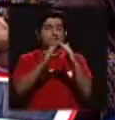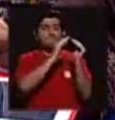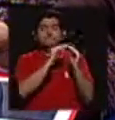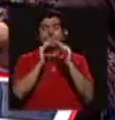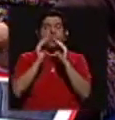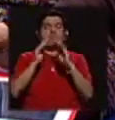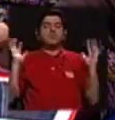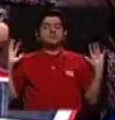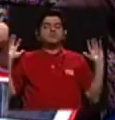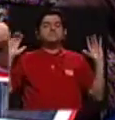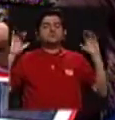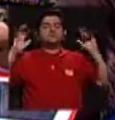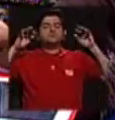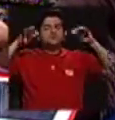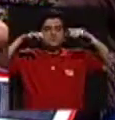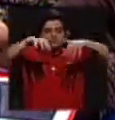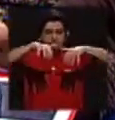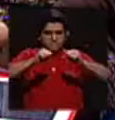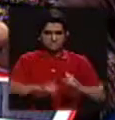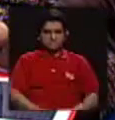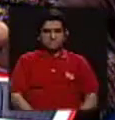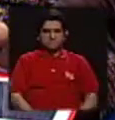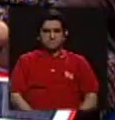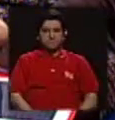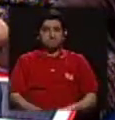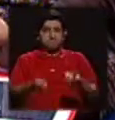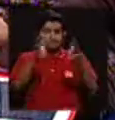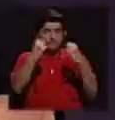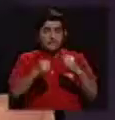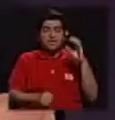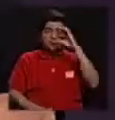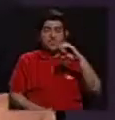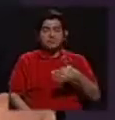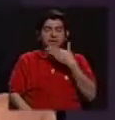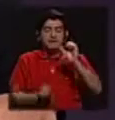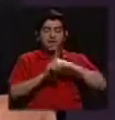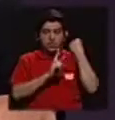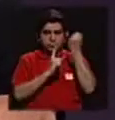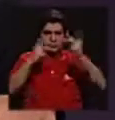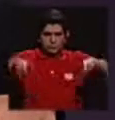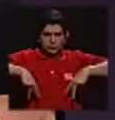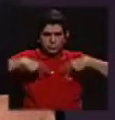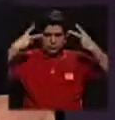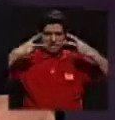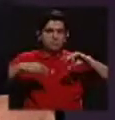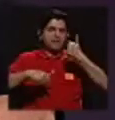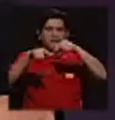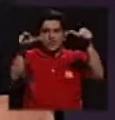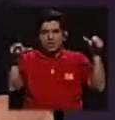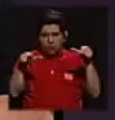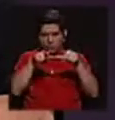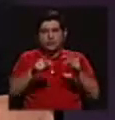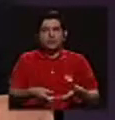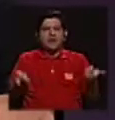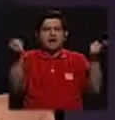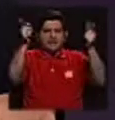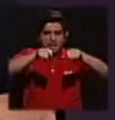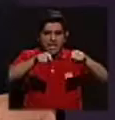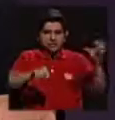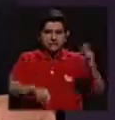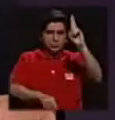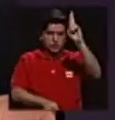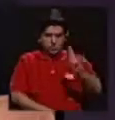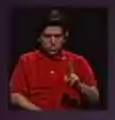población migrante, la población que migra para buscar mejores condiciones de vida en otros lugares, ¿verdad? En este caso en Costa